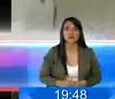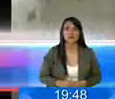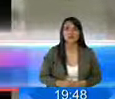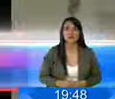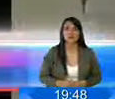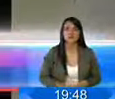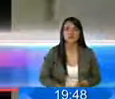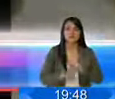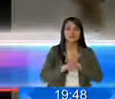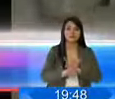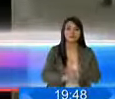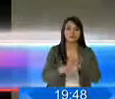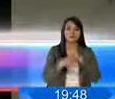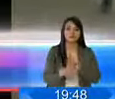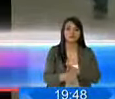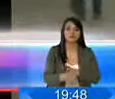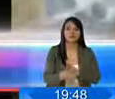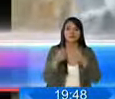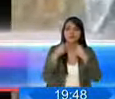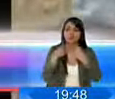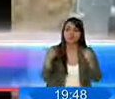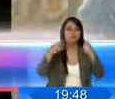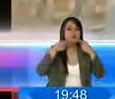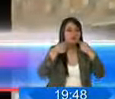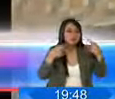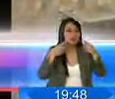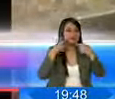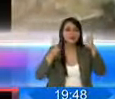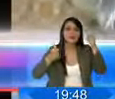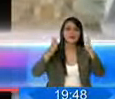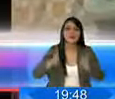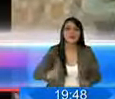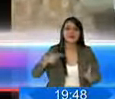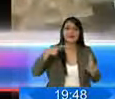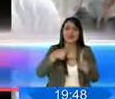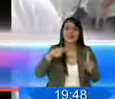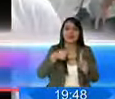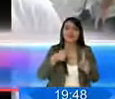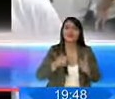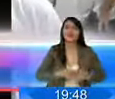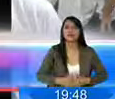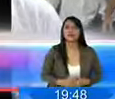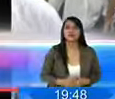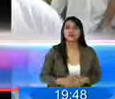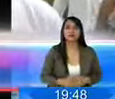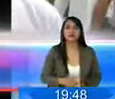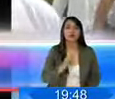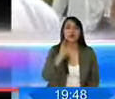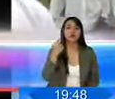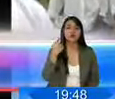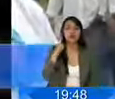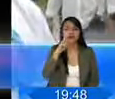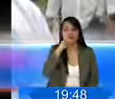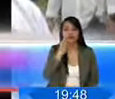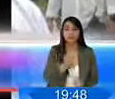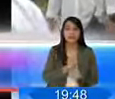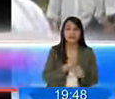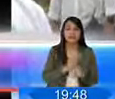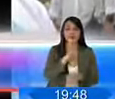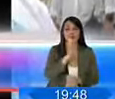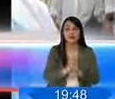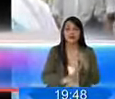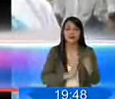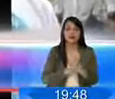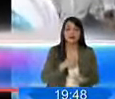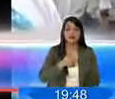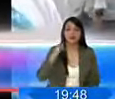Una caravana motorizada convocaba y pregonaba que un candidato estaba entre ellos. Crear 1 millón de empleos durante 4 años